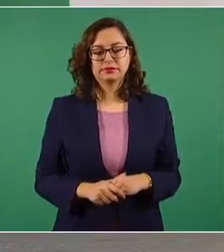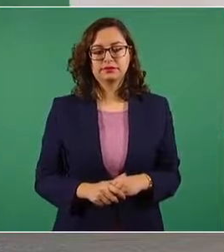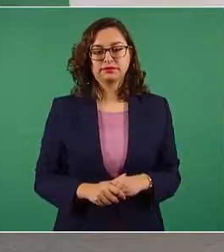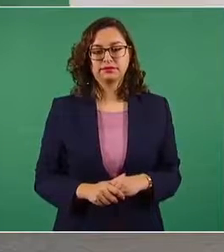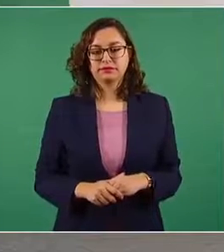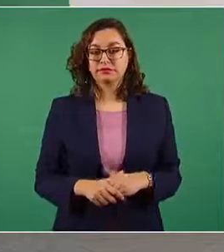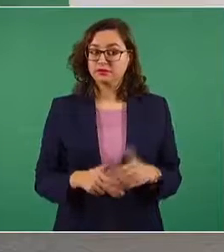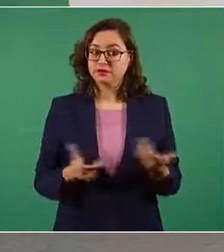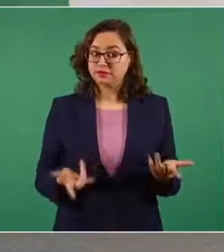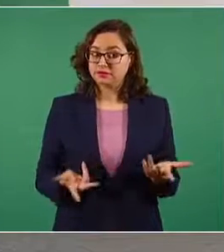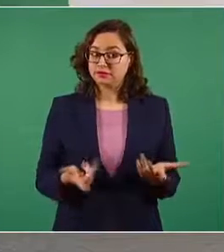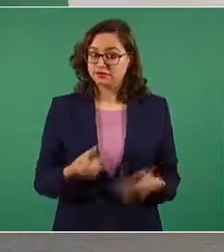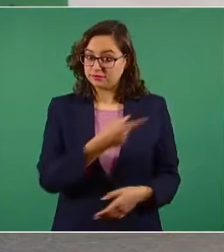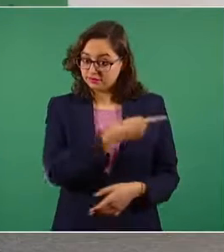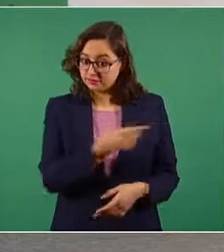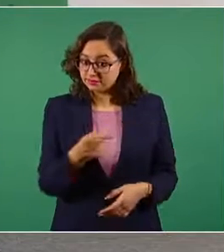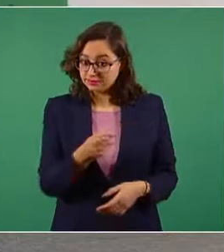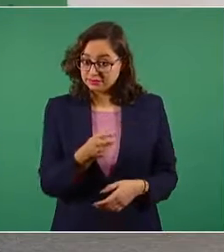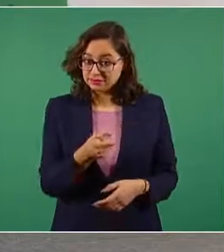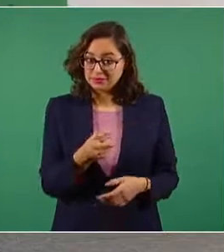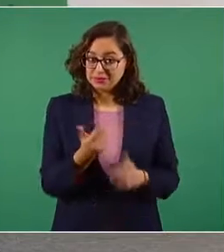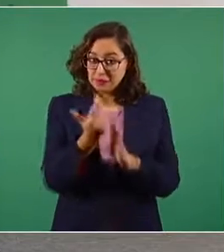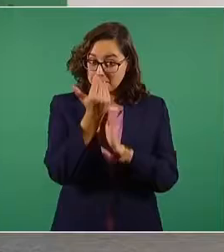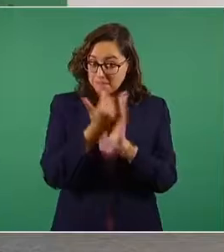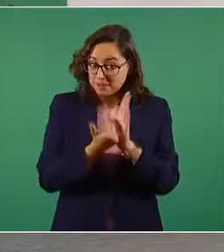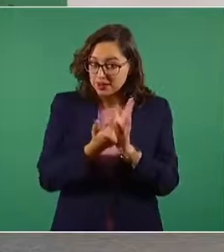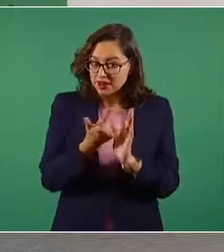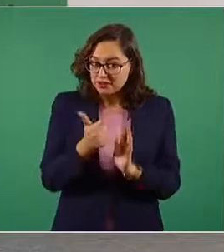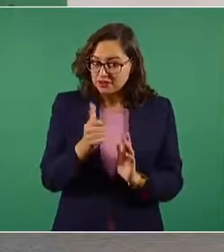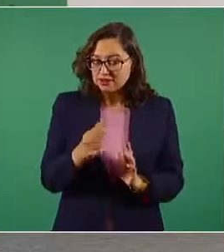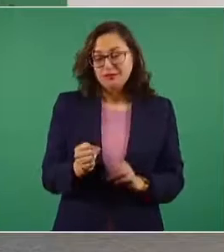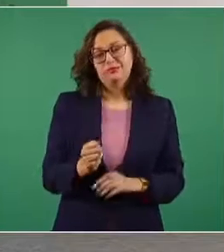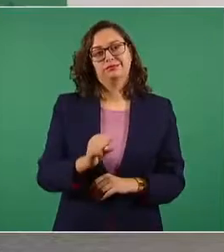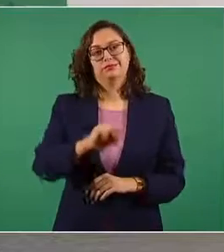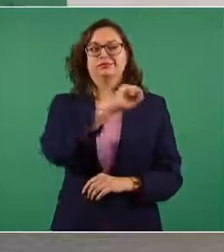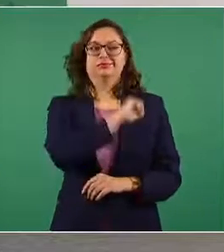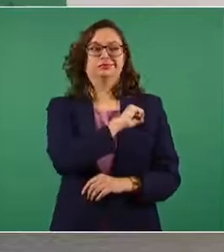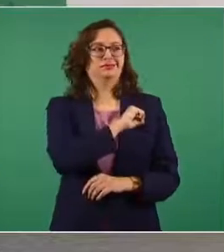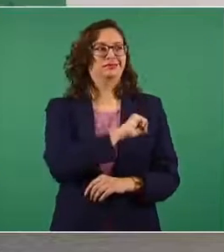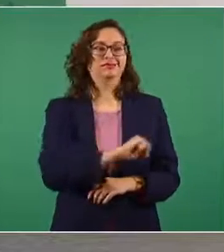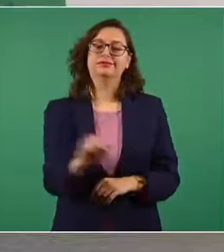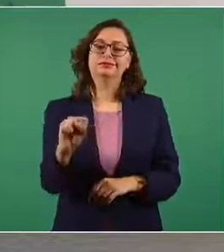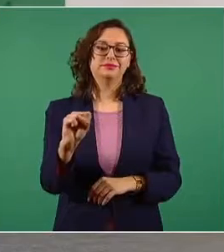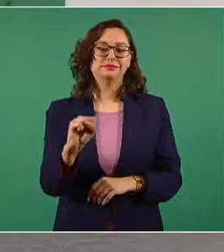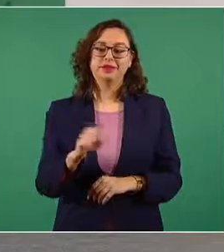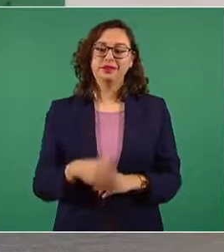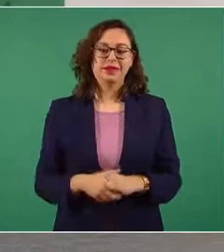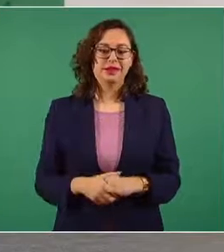repito, muy perverso